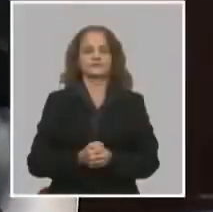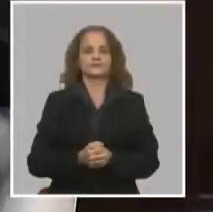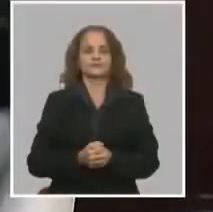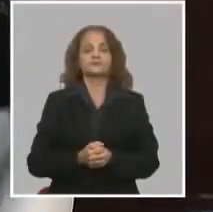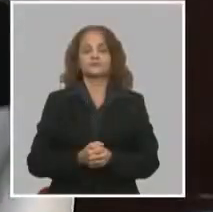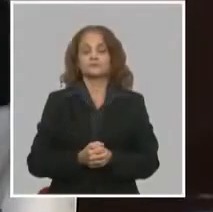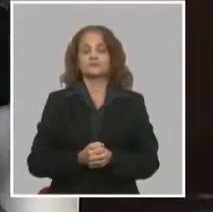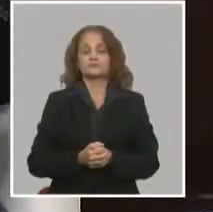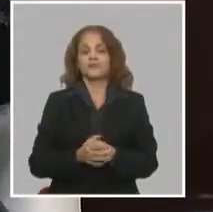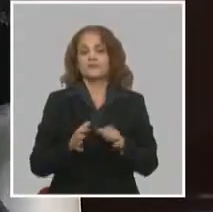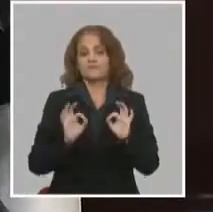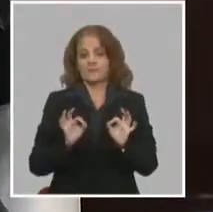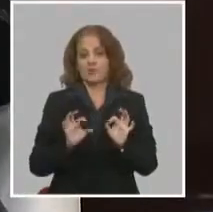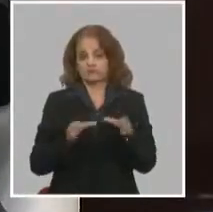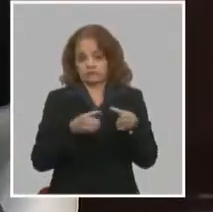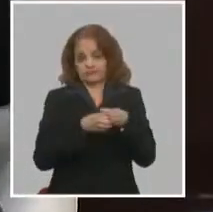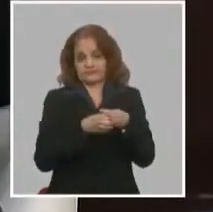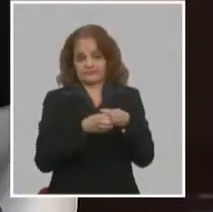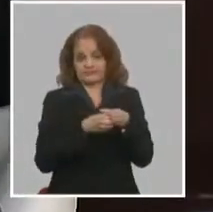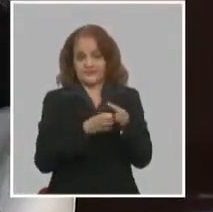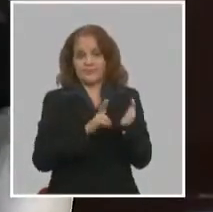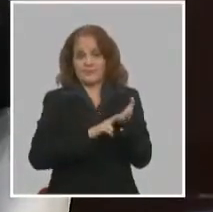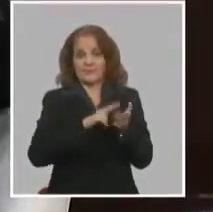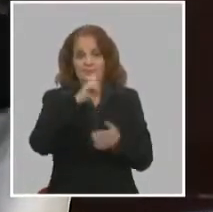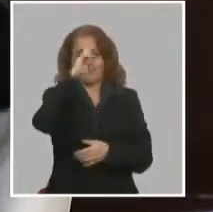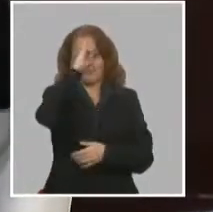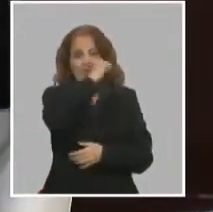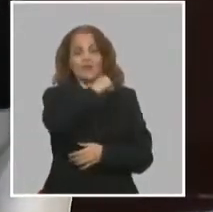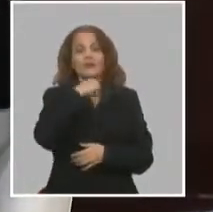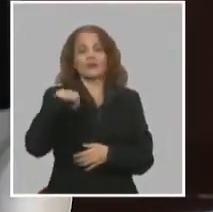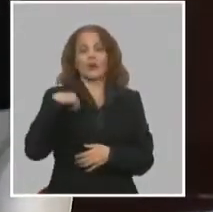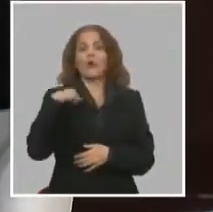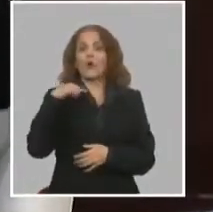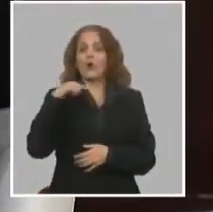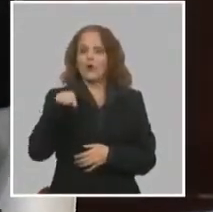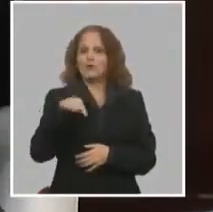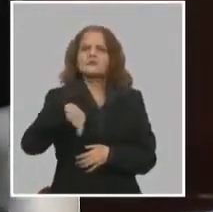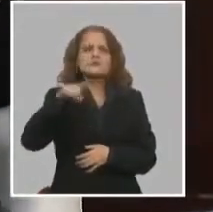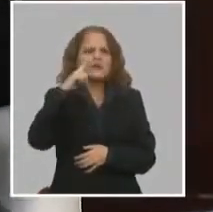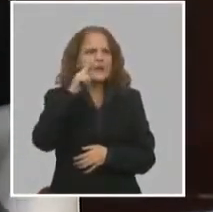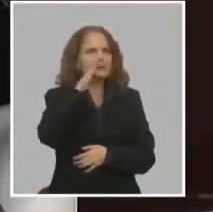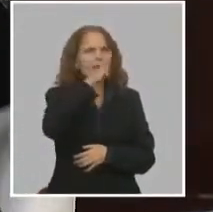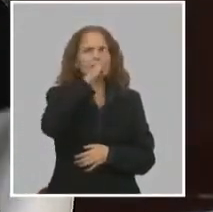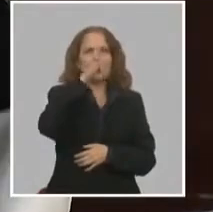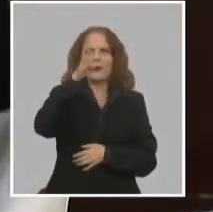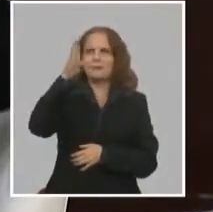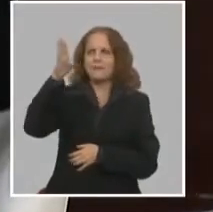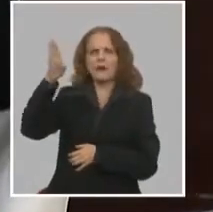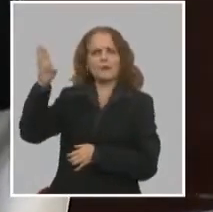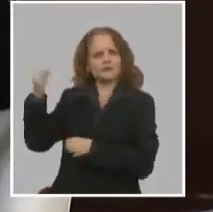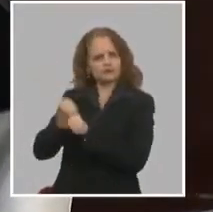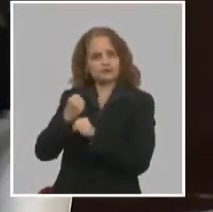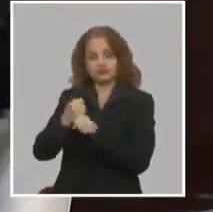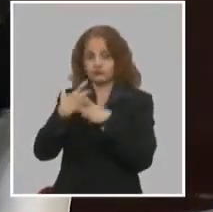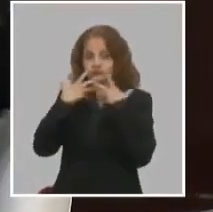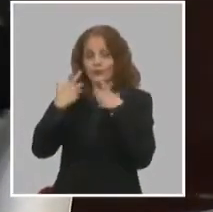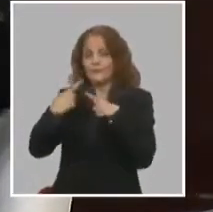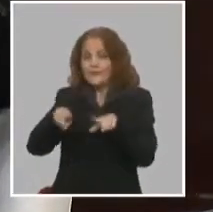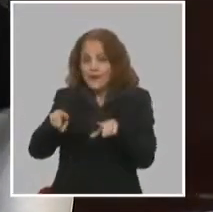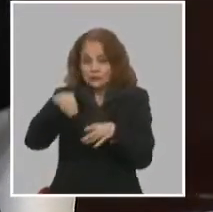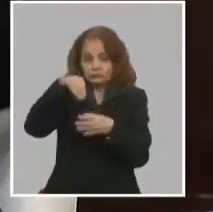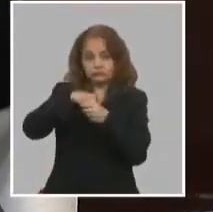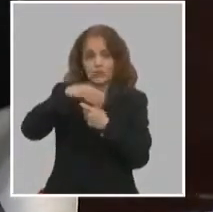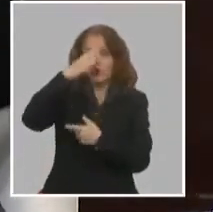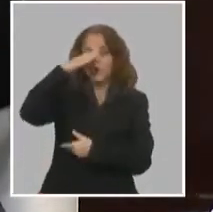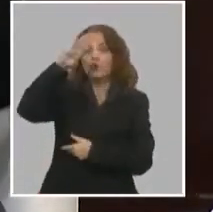Pero como decíamos, el contingente Henry Reef no solo ha dejado su huella en el mundo, en Cuba también sus integrantes son parte decisiva